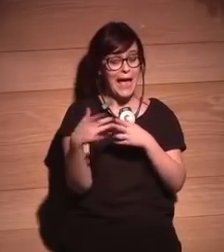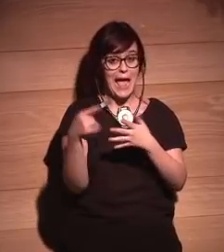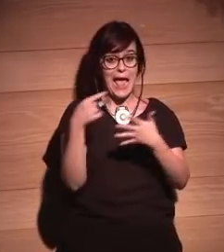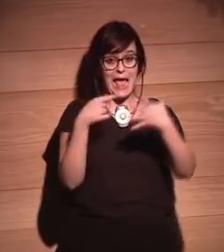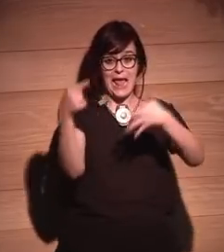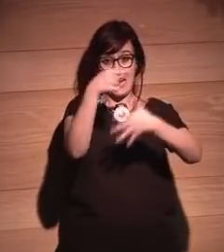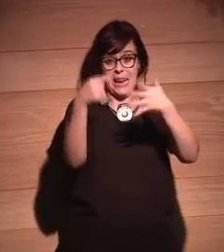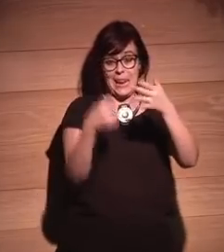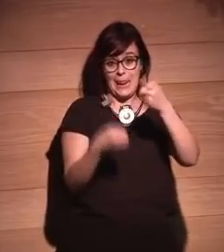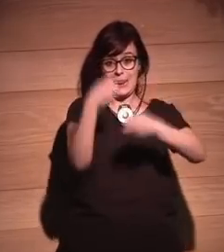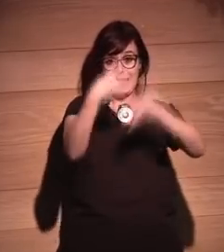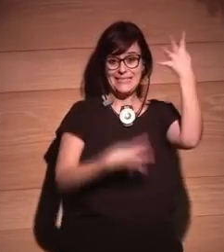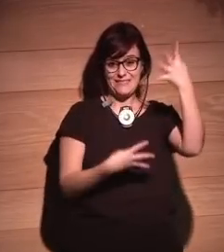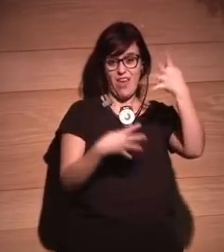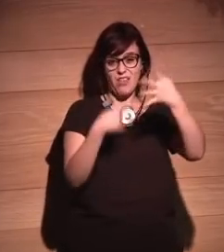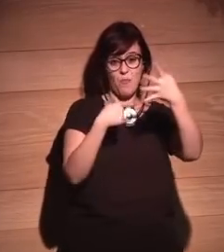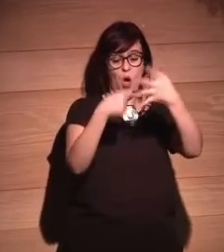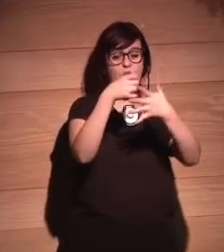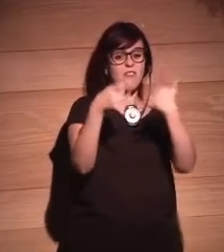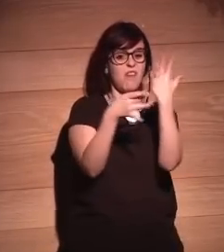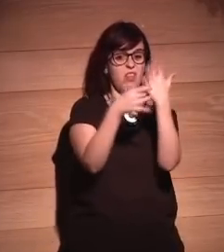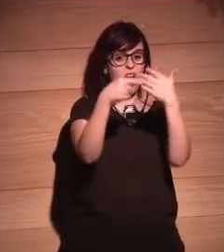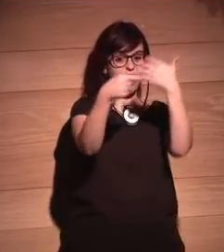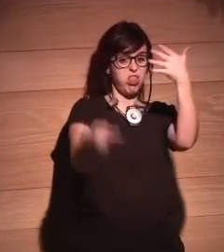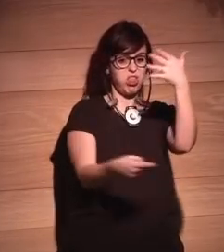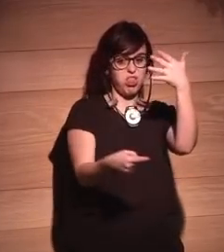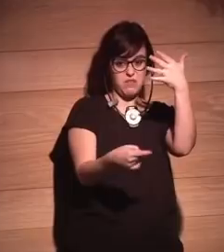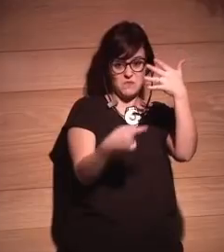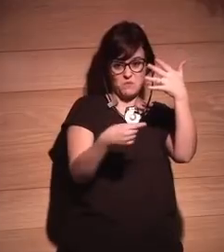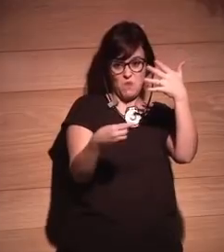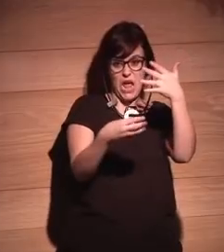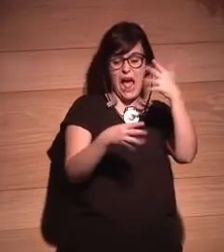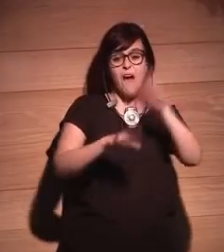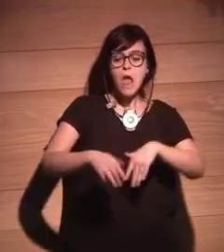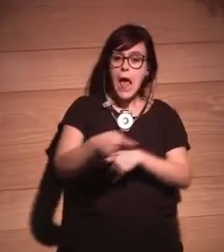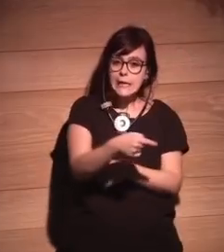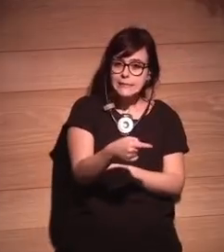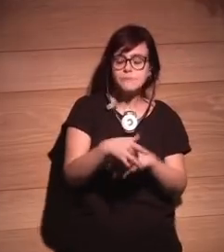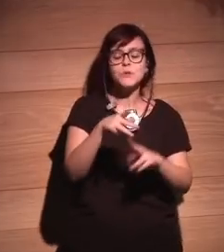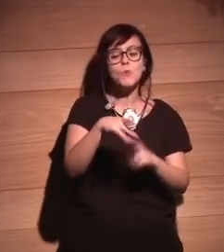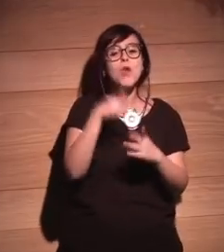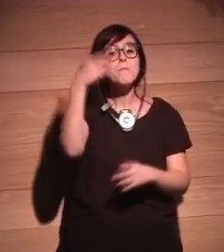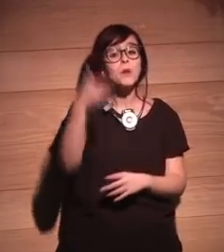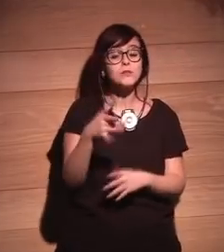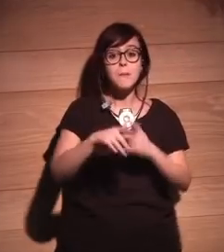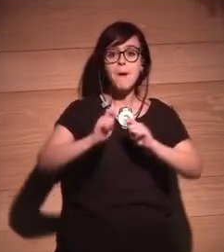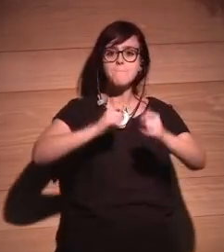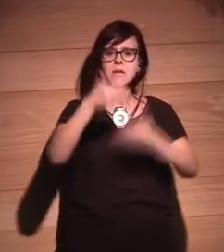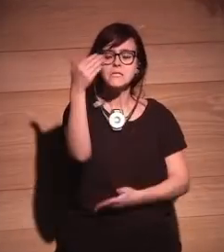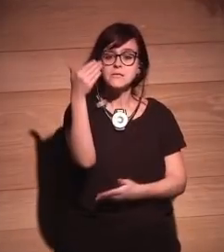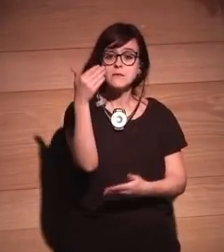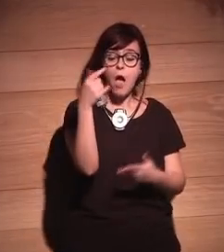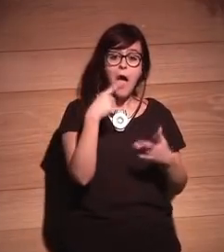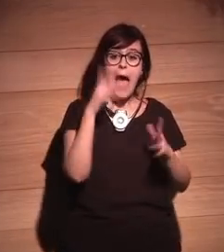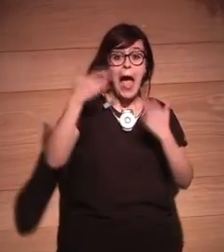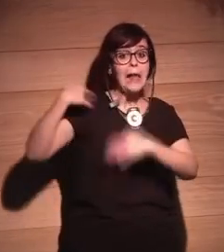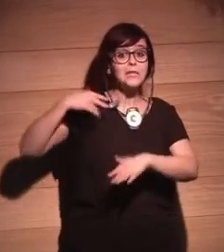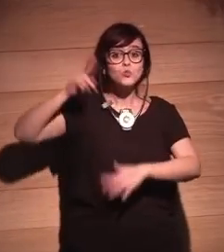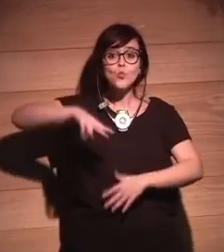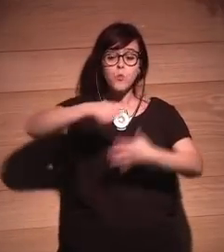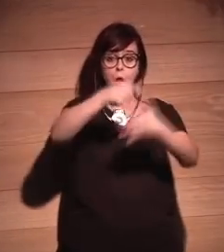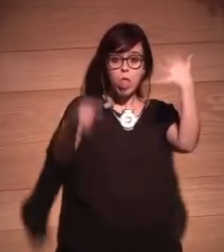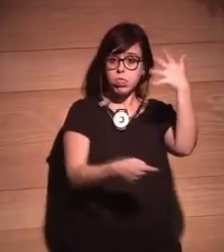ranking en el que están los periodistas, posiblemente sean esos 3, ese ranking es muy importante, porque la prensa nunca estuvo en ese ranking. La